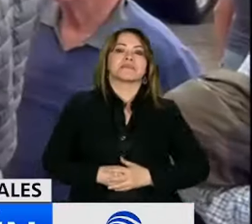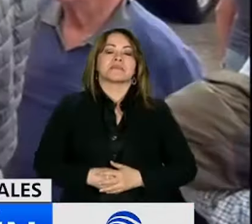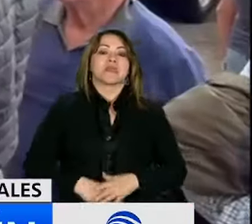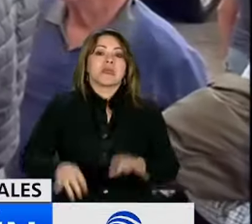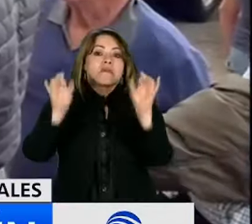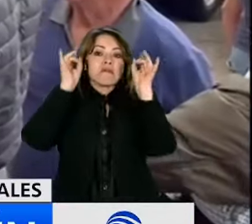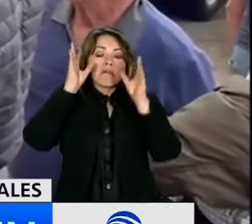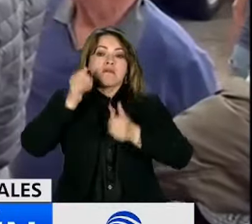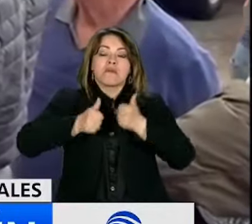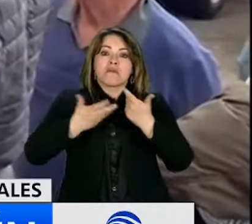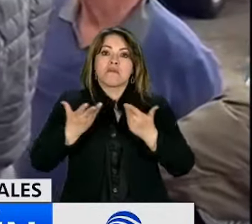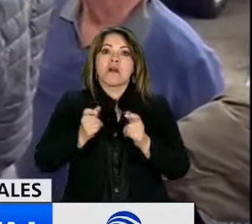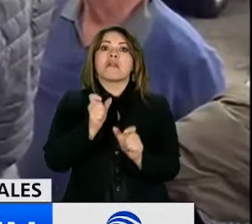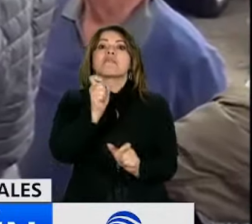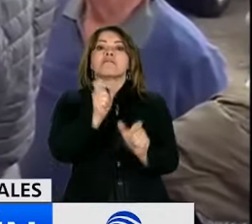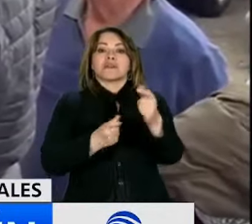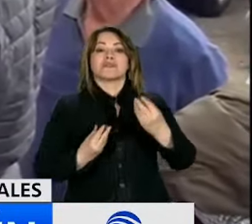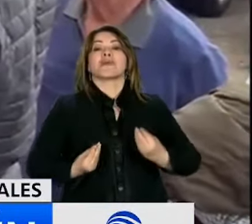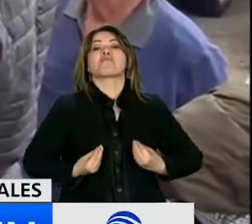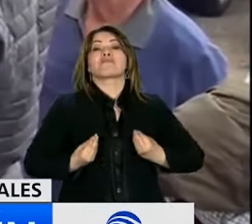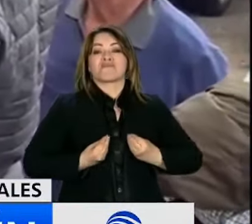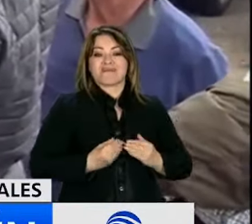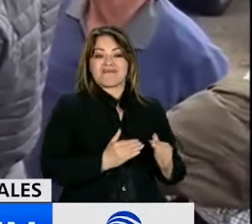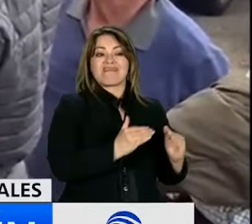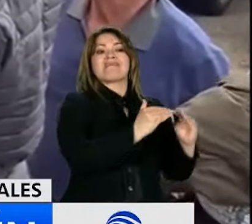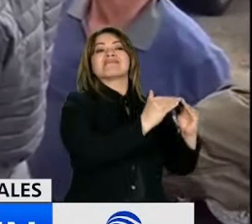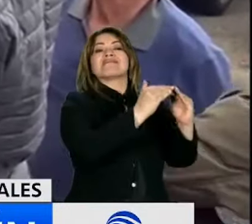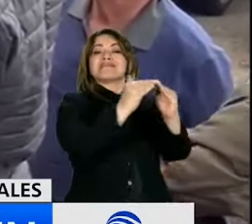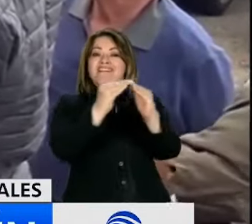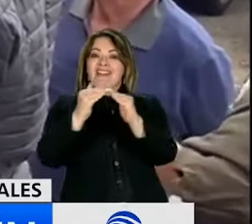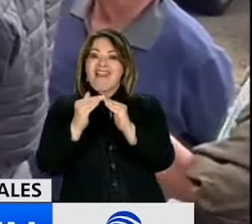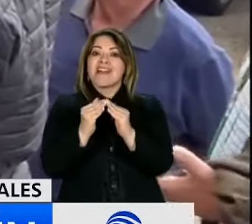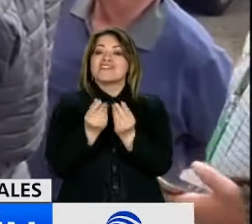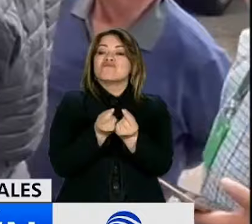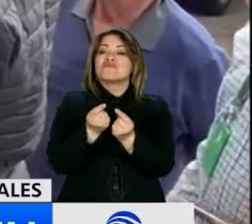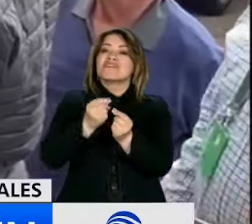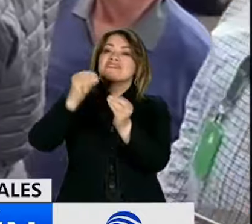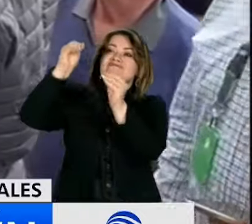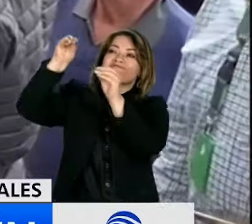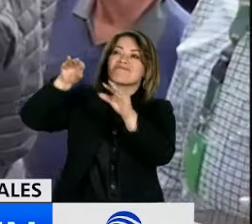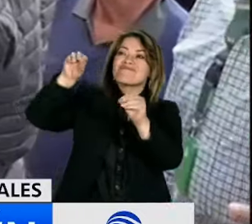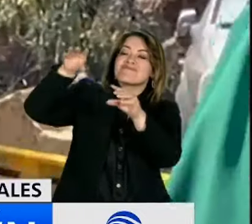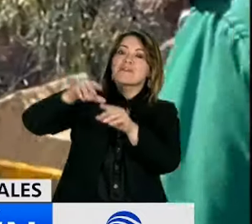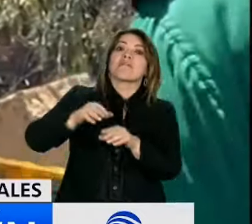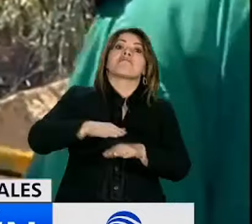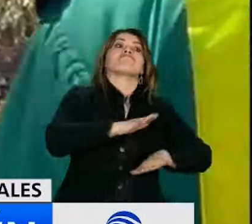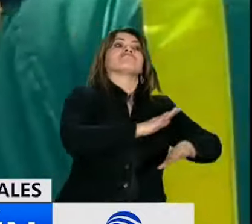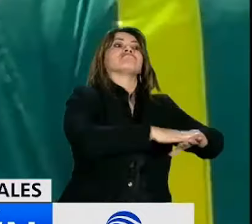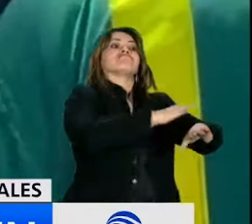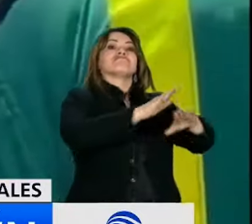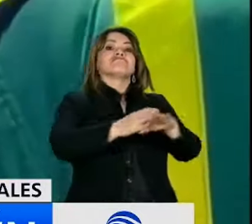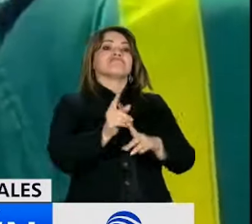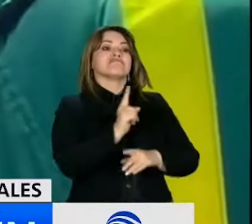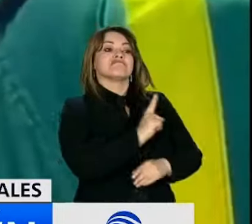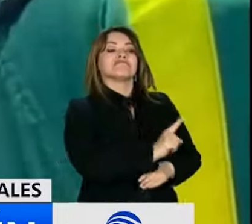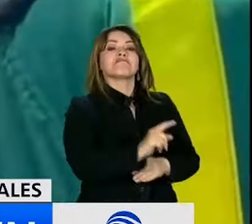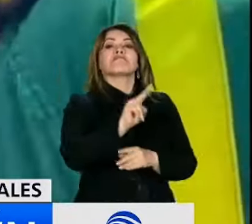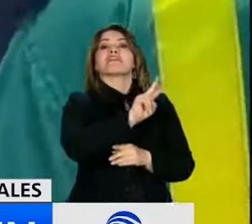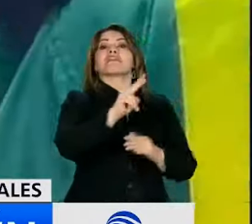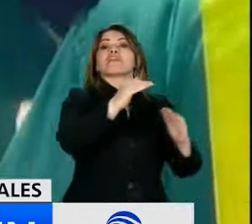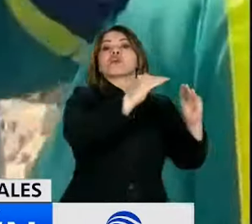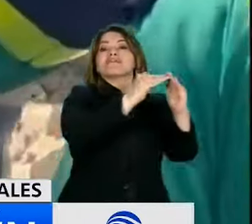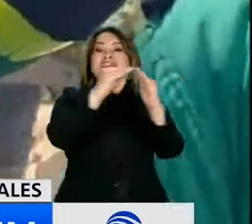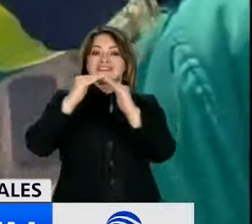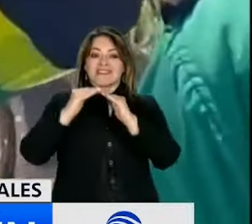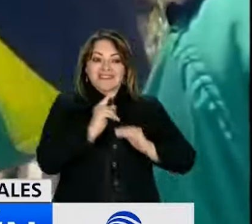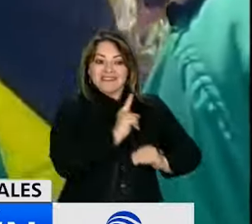la necesidad de quienes viven en ese sitio, a pesar de las advertencias de que tienen 22 predios de la zona, porque es un